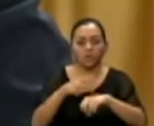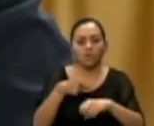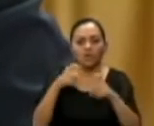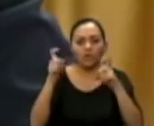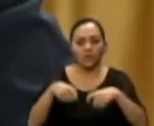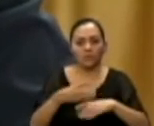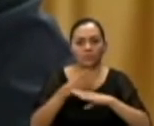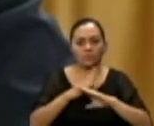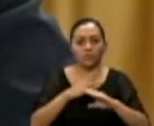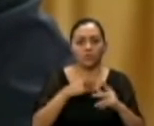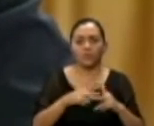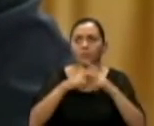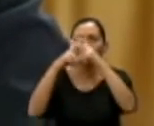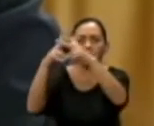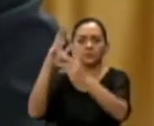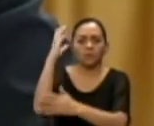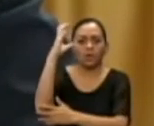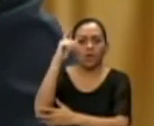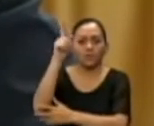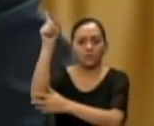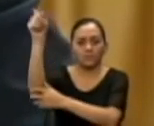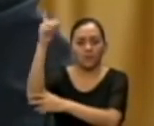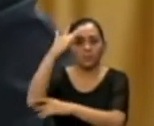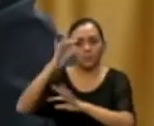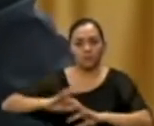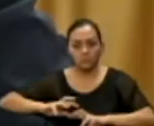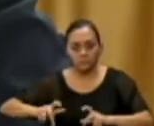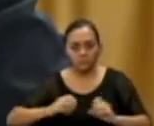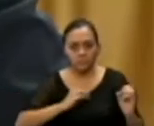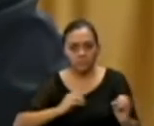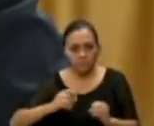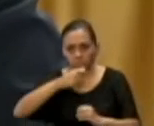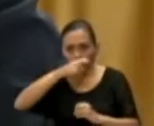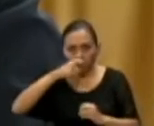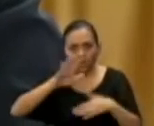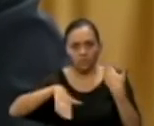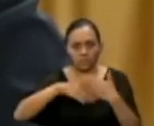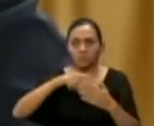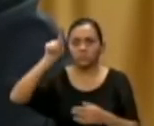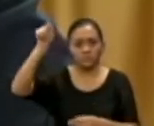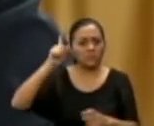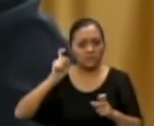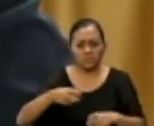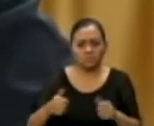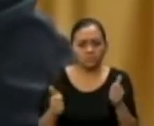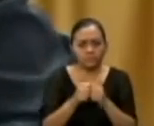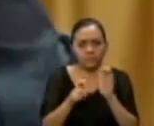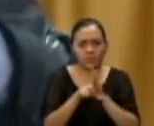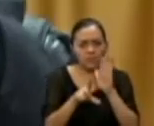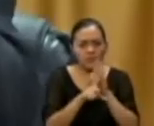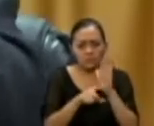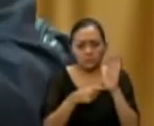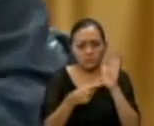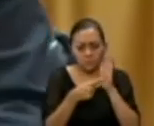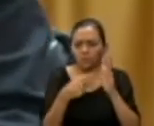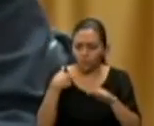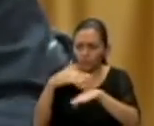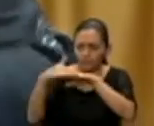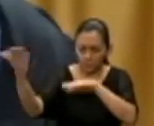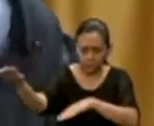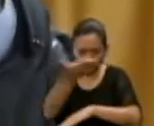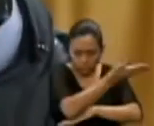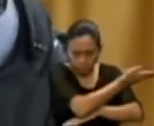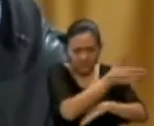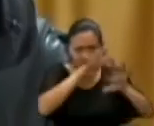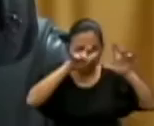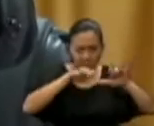prestar equipos a colombia para luchar contra el clima organizado etc y todo se hace con estricto apego a la ley la invito a que visites e mail pero